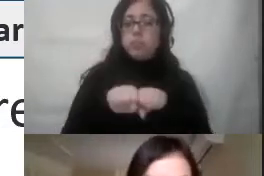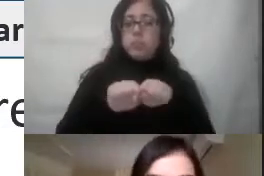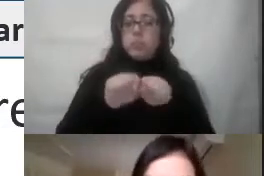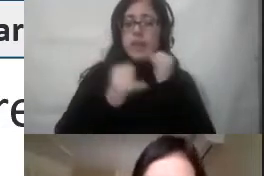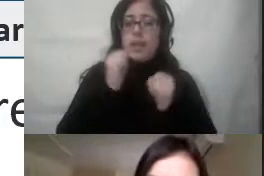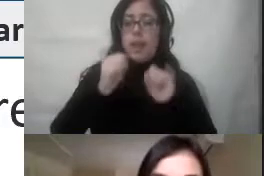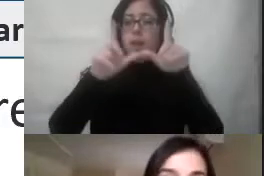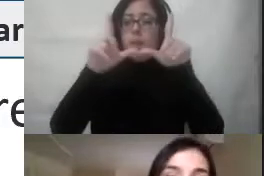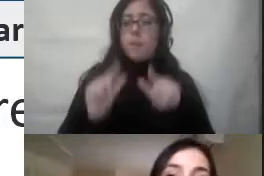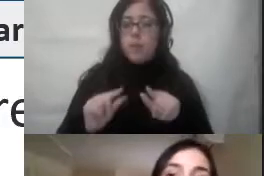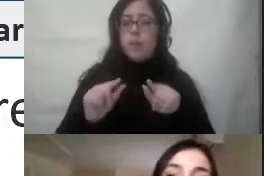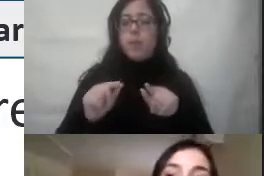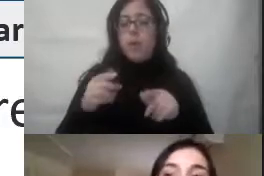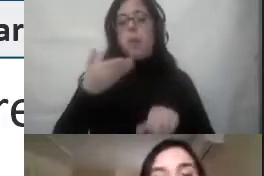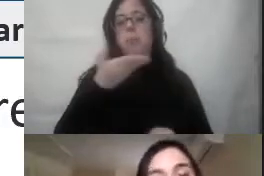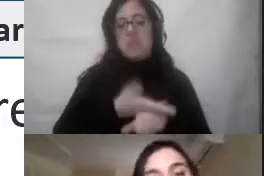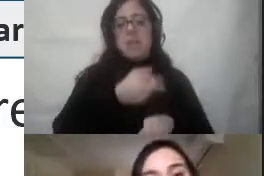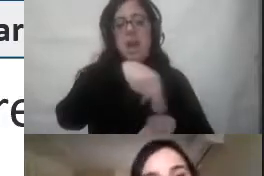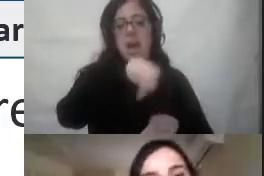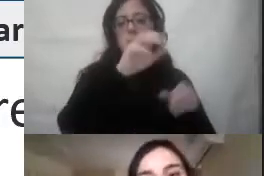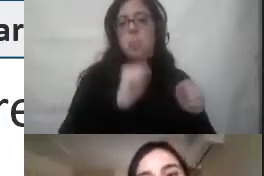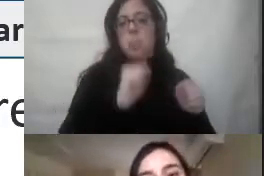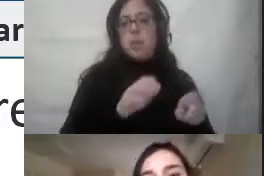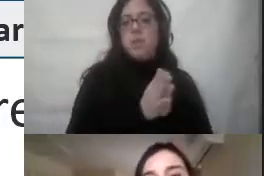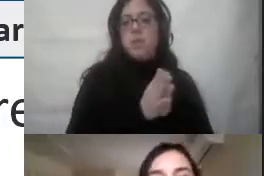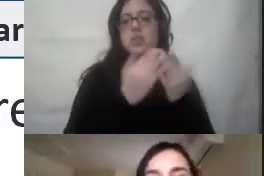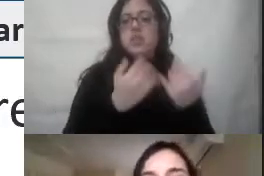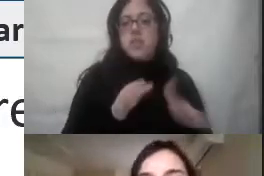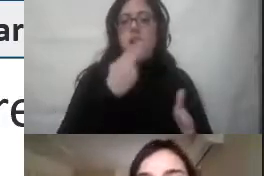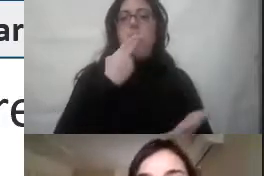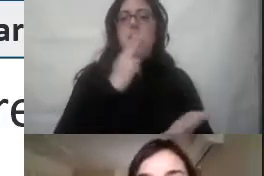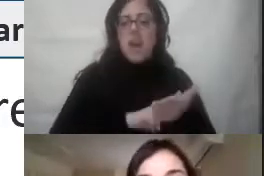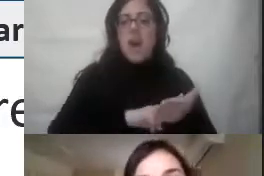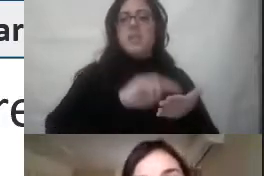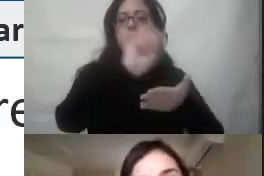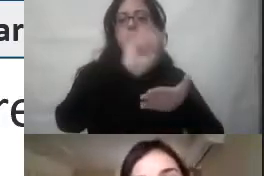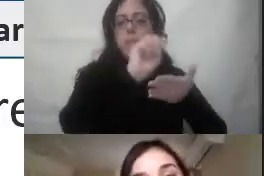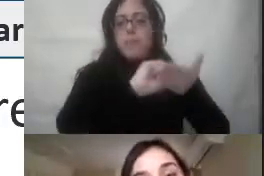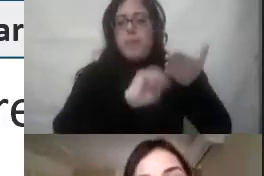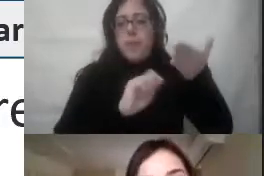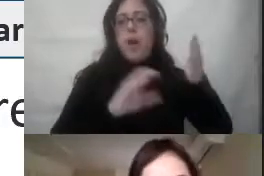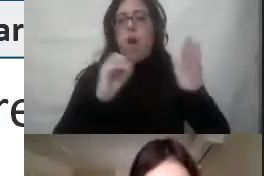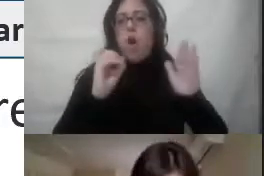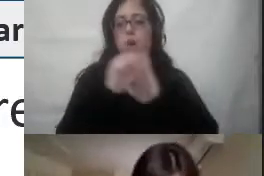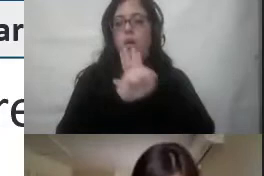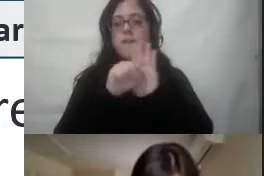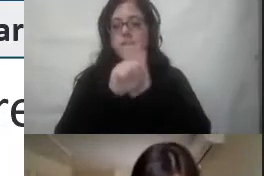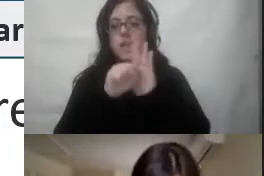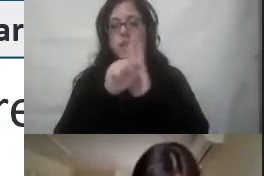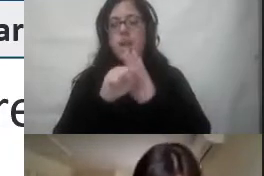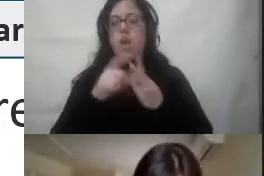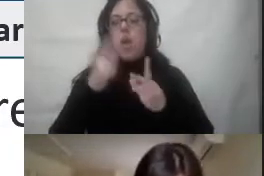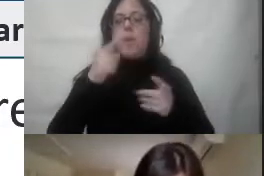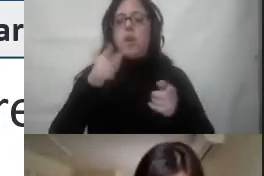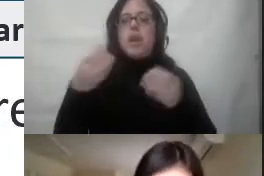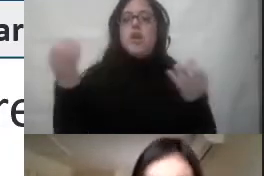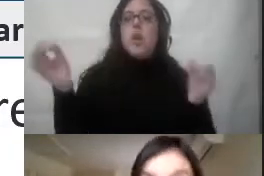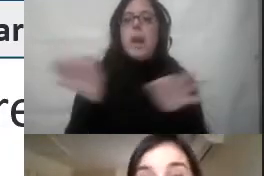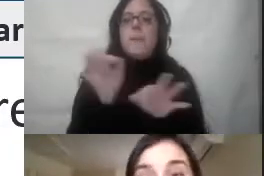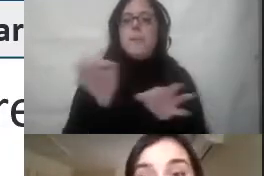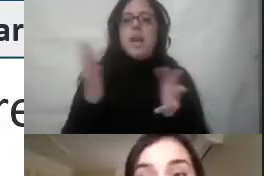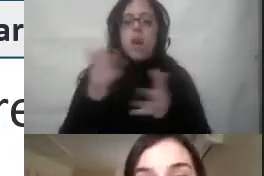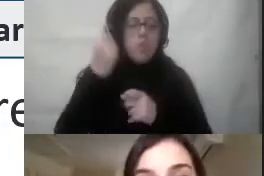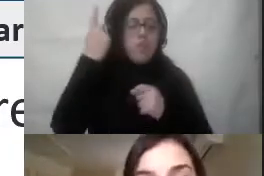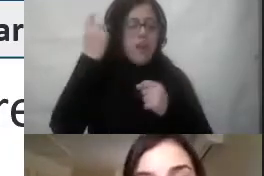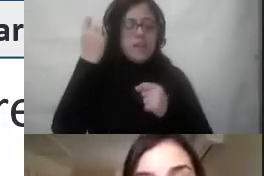que escriban alguna carta, con mayor conectividad que hagan un video en el que demuestren cómo van comprendiendo las ideas. Y